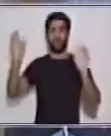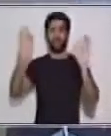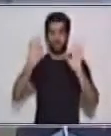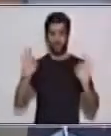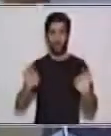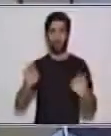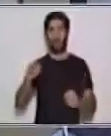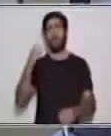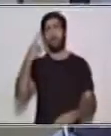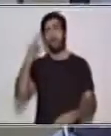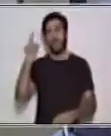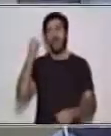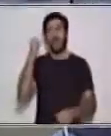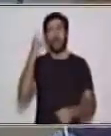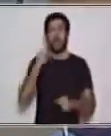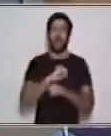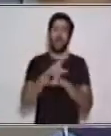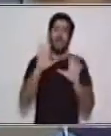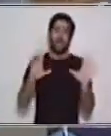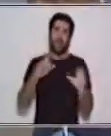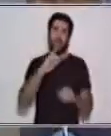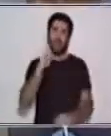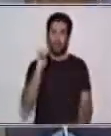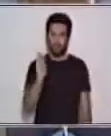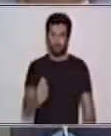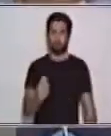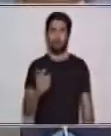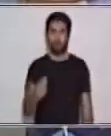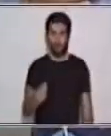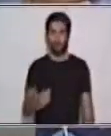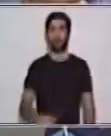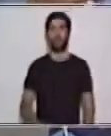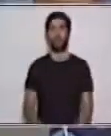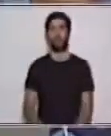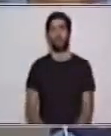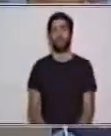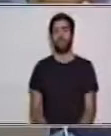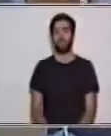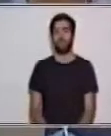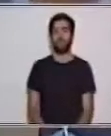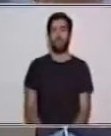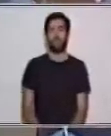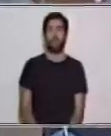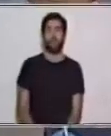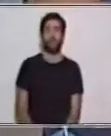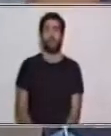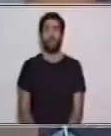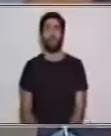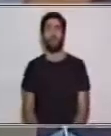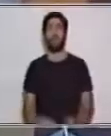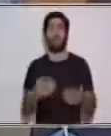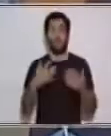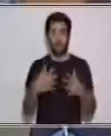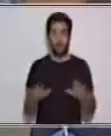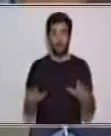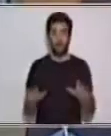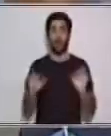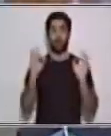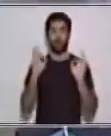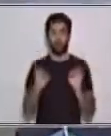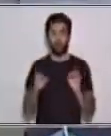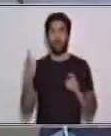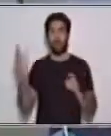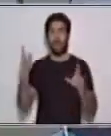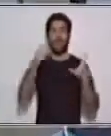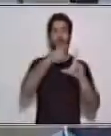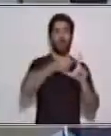eje vertical, utilizamos cuadrados para identificar el número de hermanos y luego la